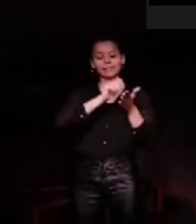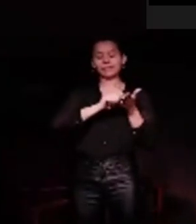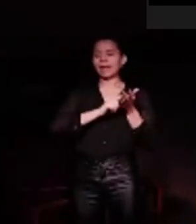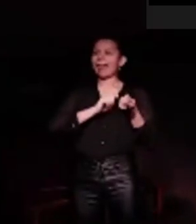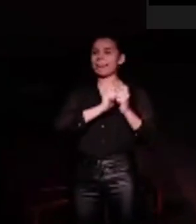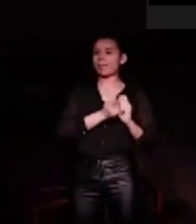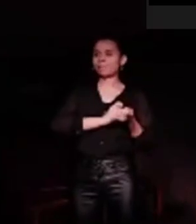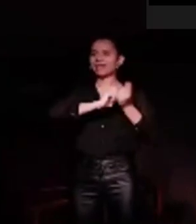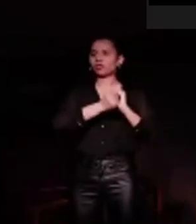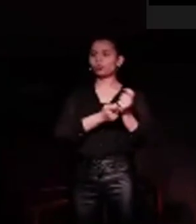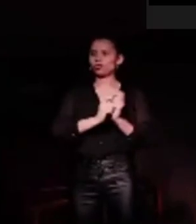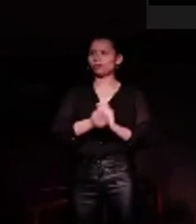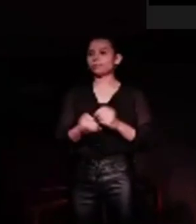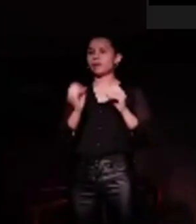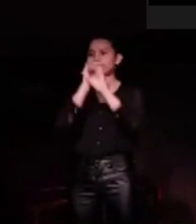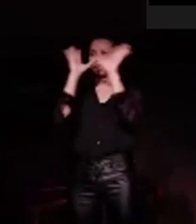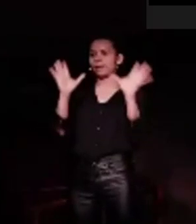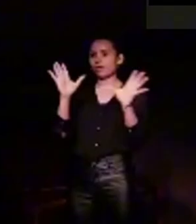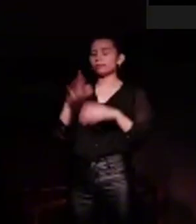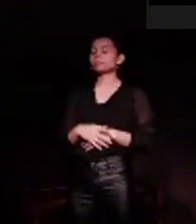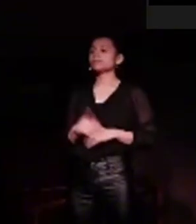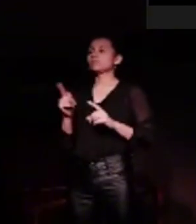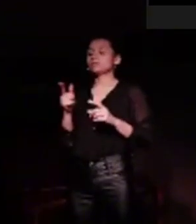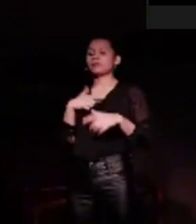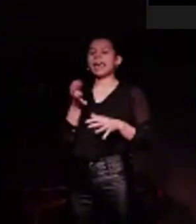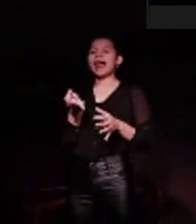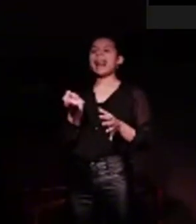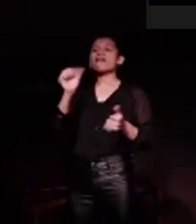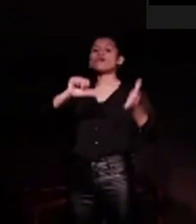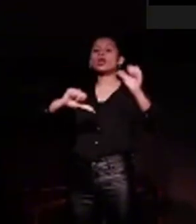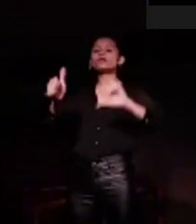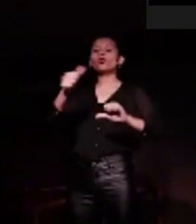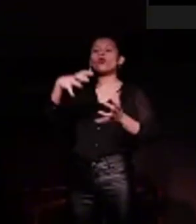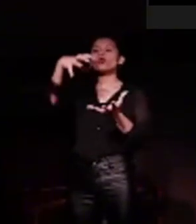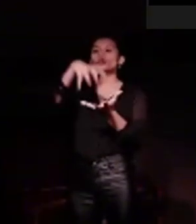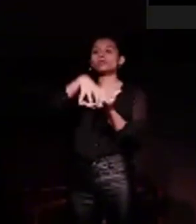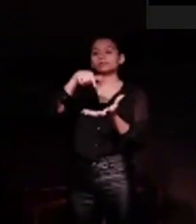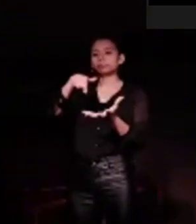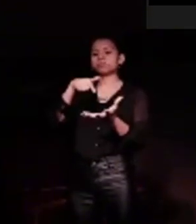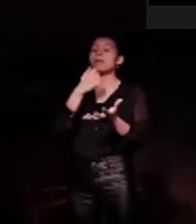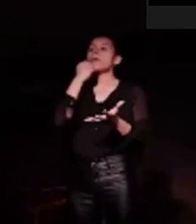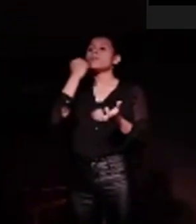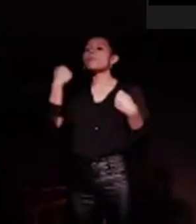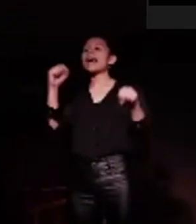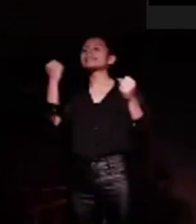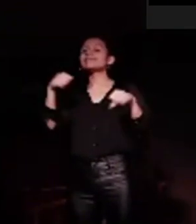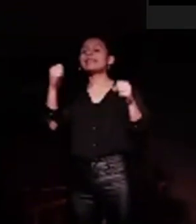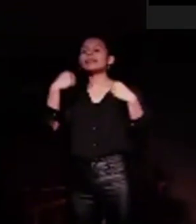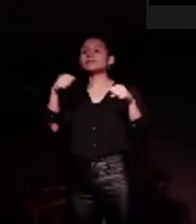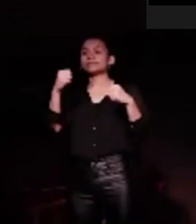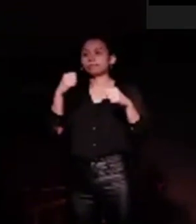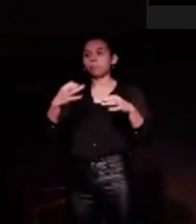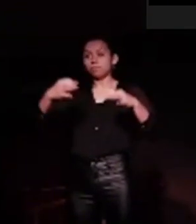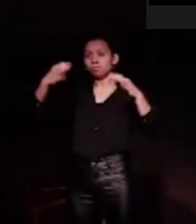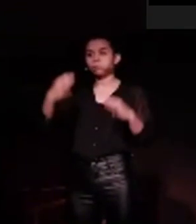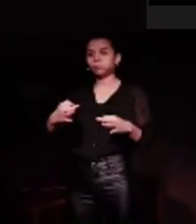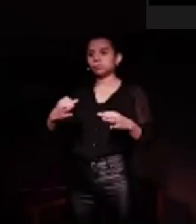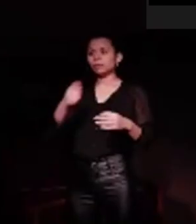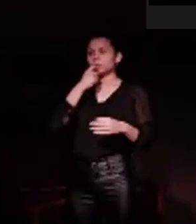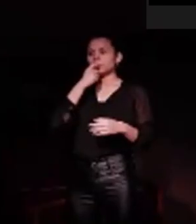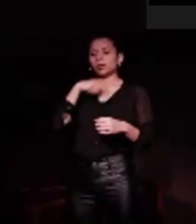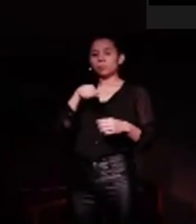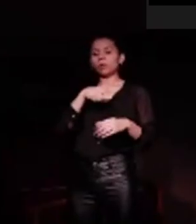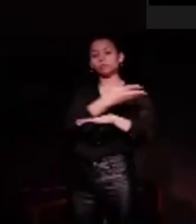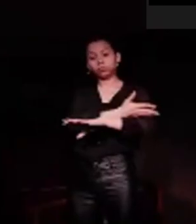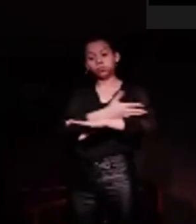Realizar actividades teórico-prácticas de laboratorio en ciencias exactas, en la Facultad de Ciencias Exactas, presentar los resultados obtenidos durante el desarrollo de los